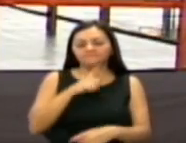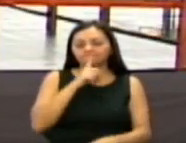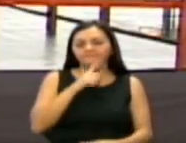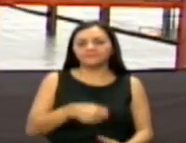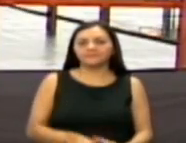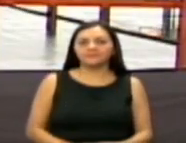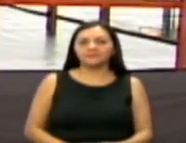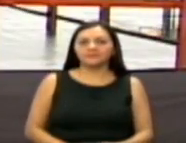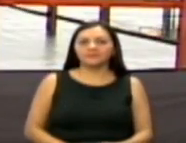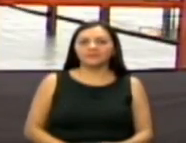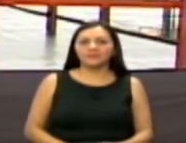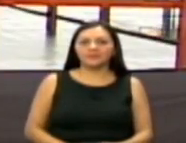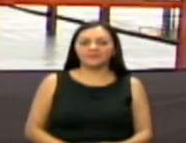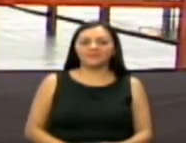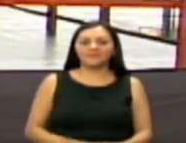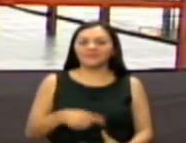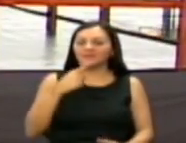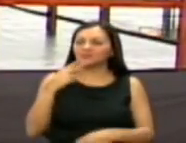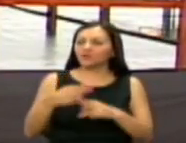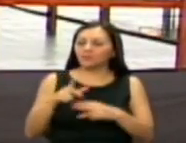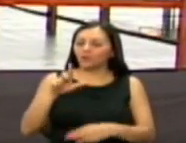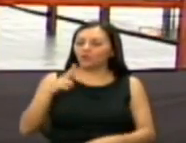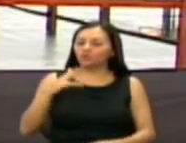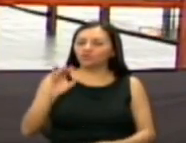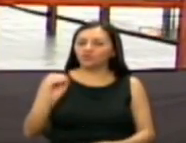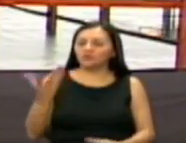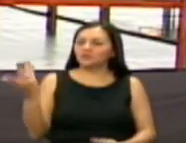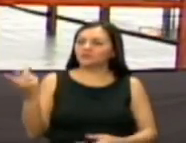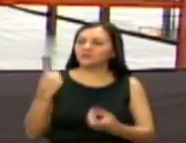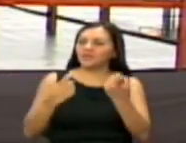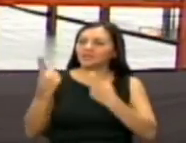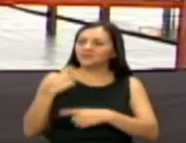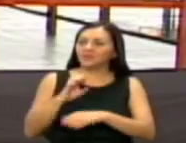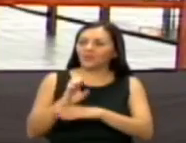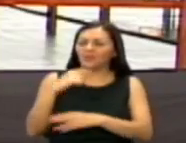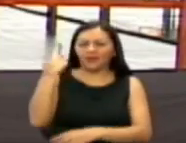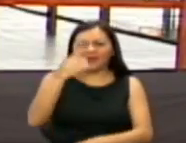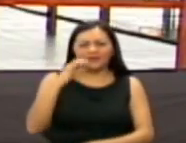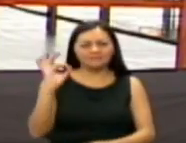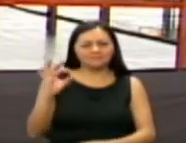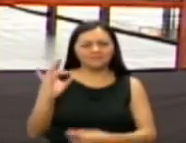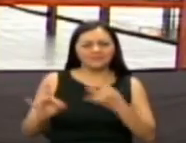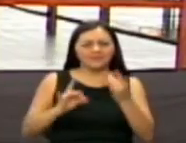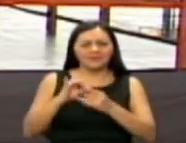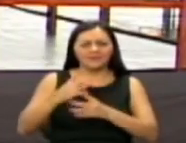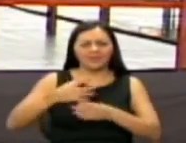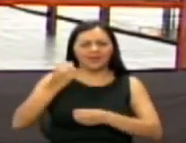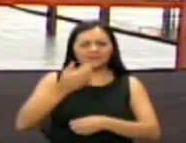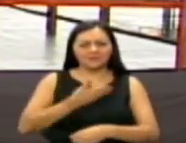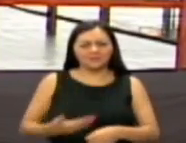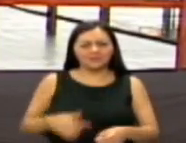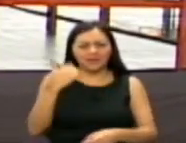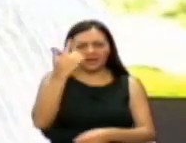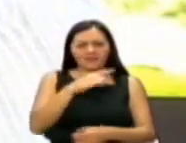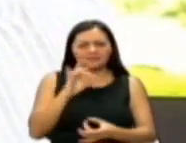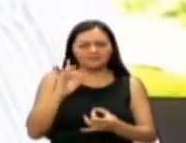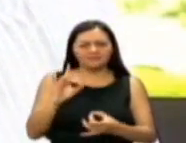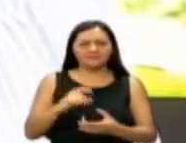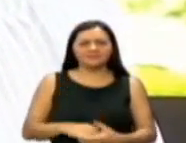días, señor presidente. Don Lucho, ¿cómo le va? ¿Cómo va la selección, la tricolor? El nuevo entrenador. Señor presidente, el proceso. De todas